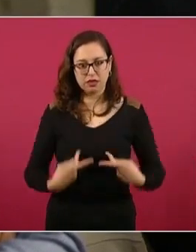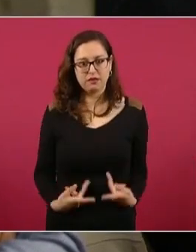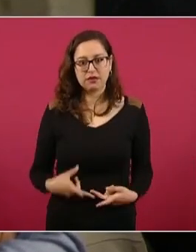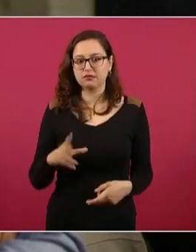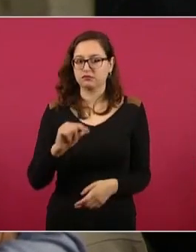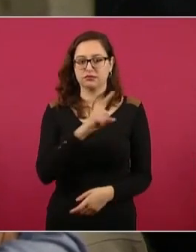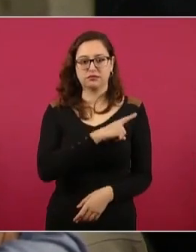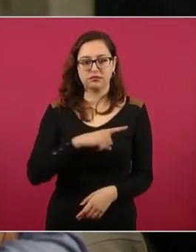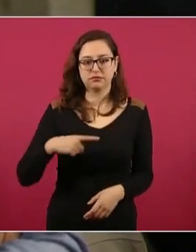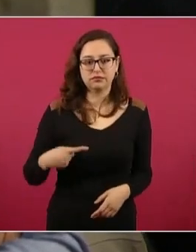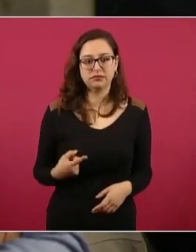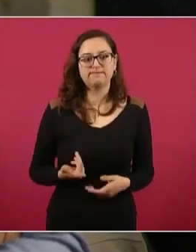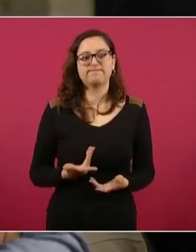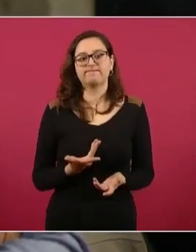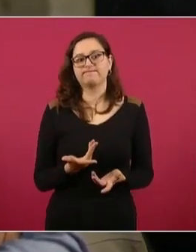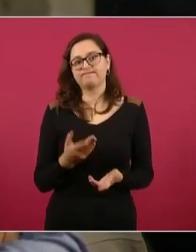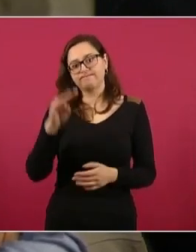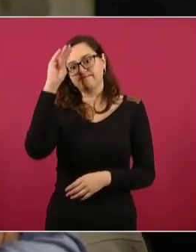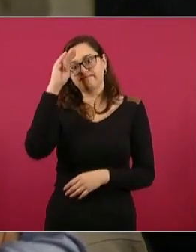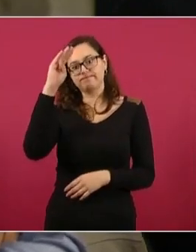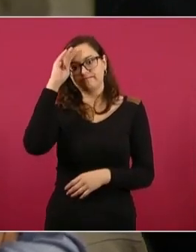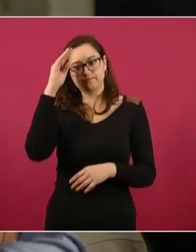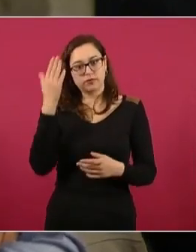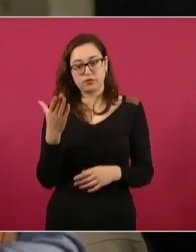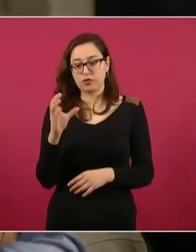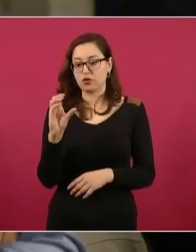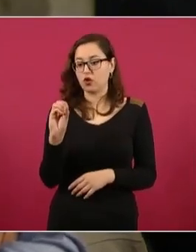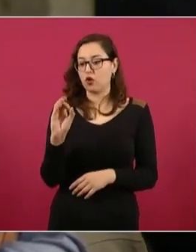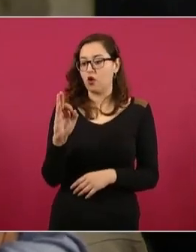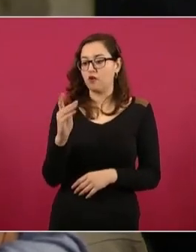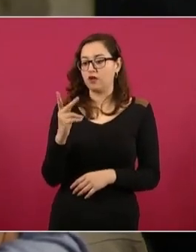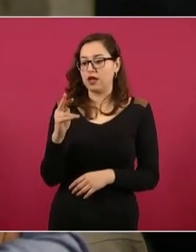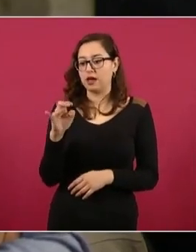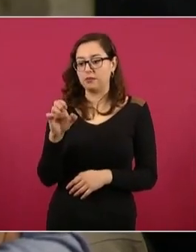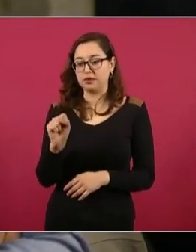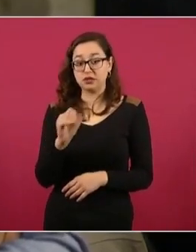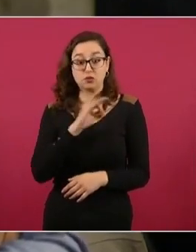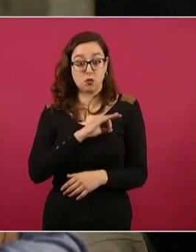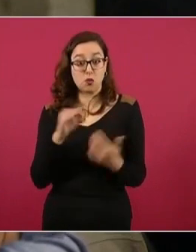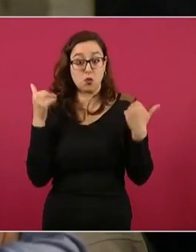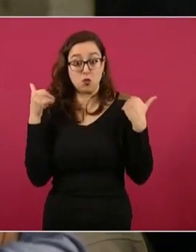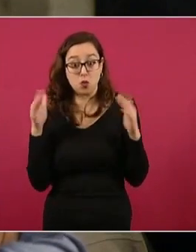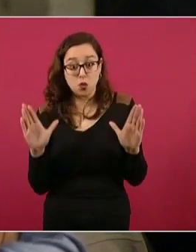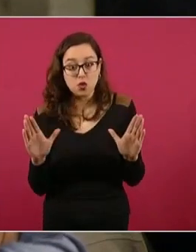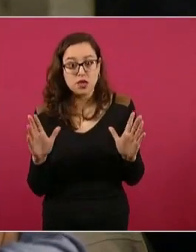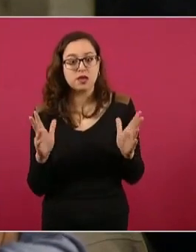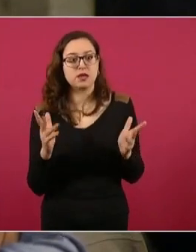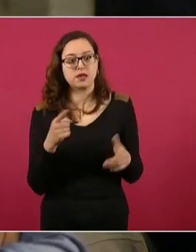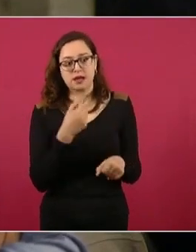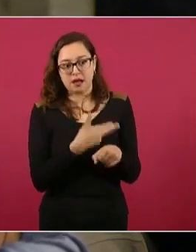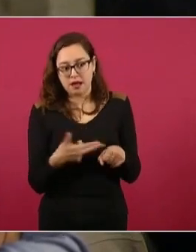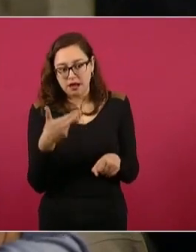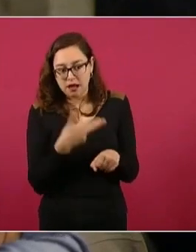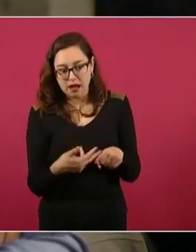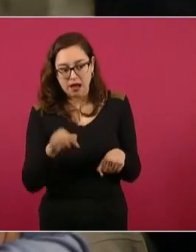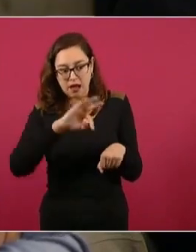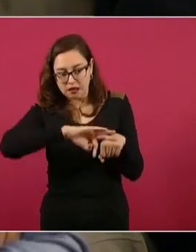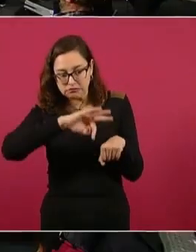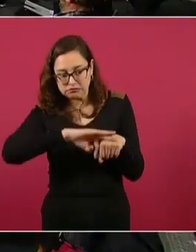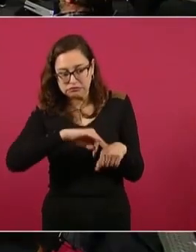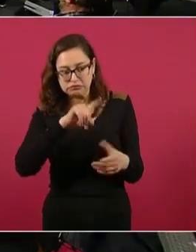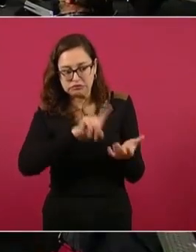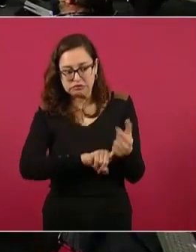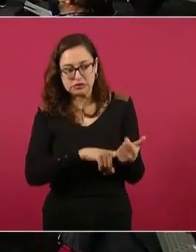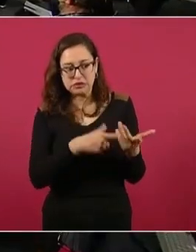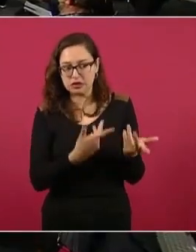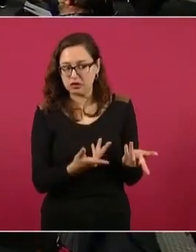manera a través de COFEPRIS regular a estos consultorios y no sé, hacer una especie de ABCD para que